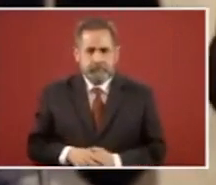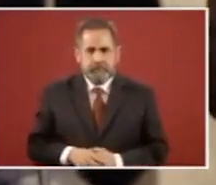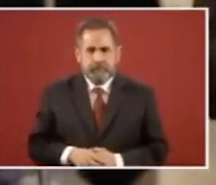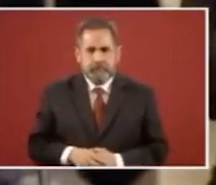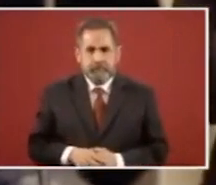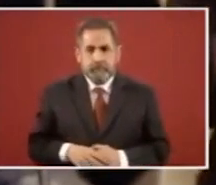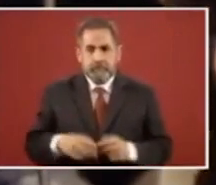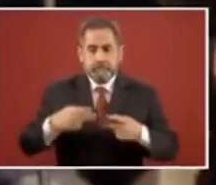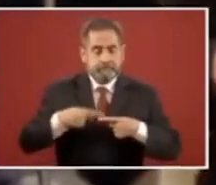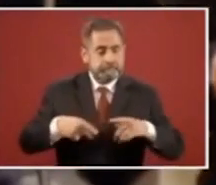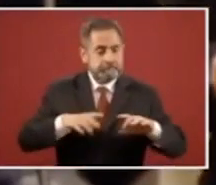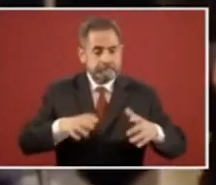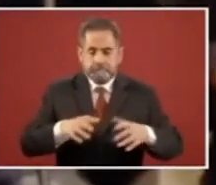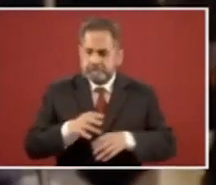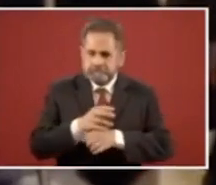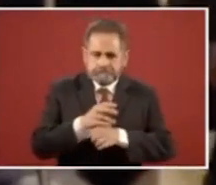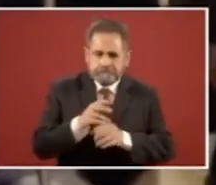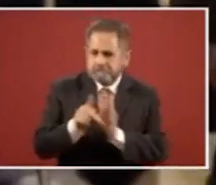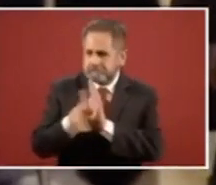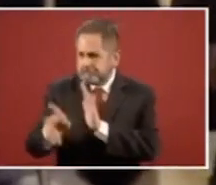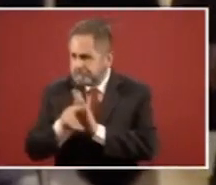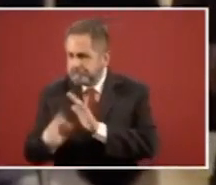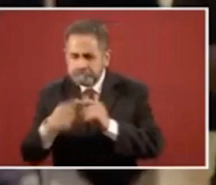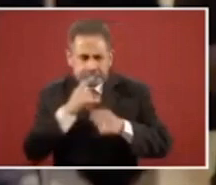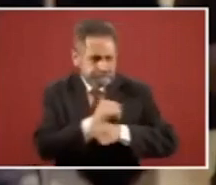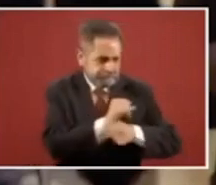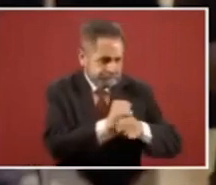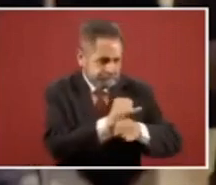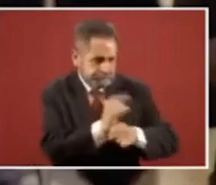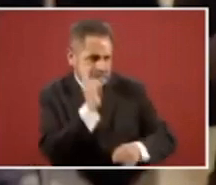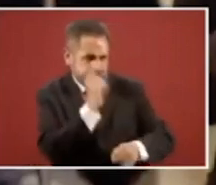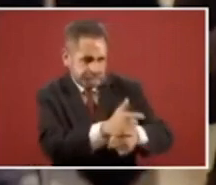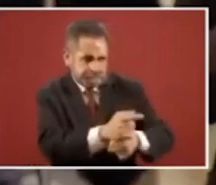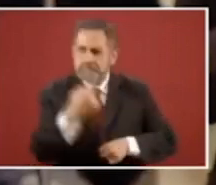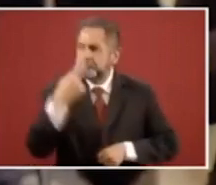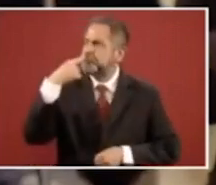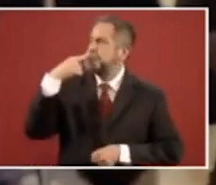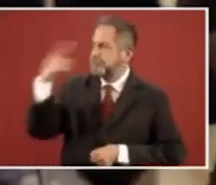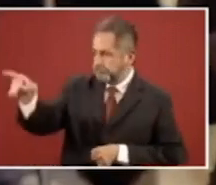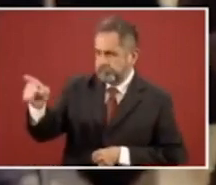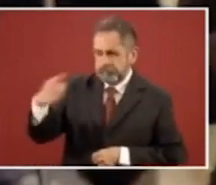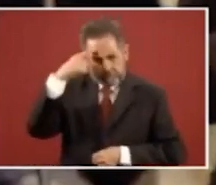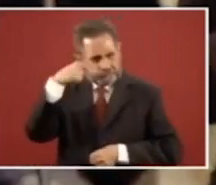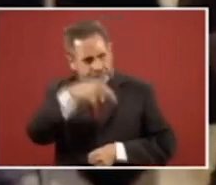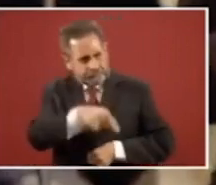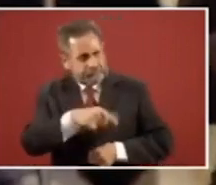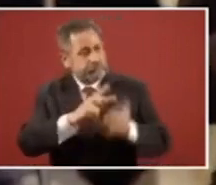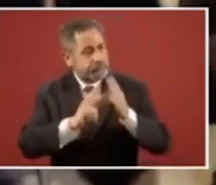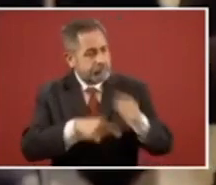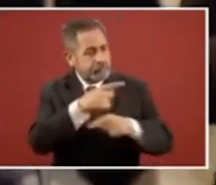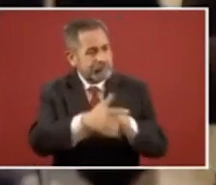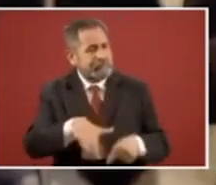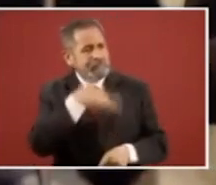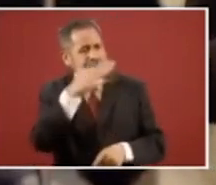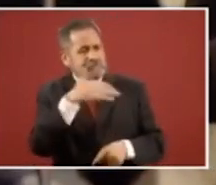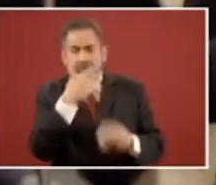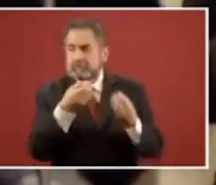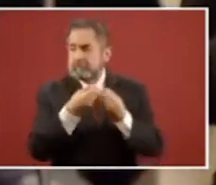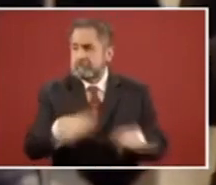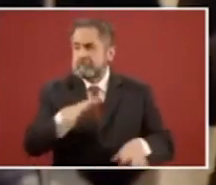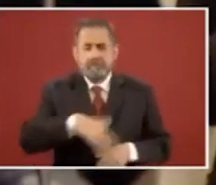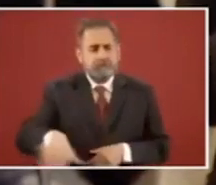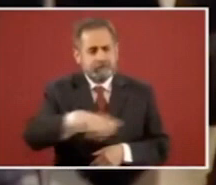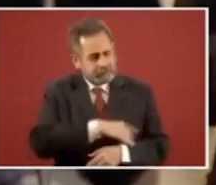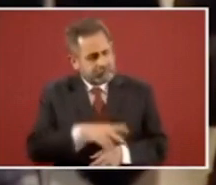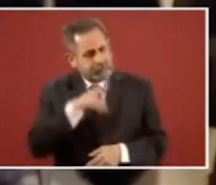El periodismo es investigar, denunciar, pero sobre todo hacer algo para que las cosas no se repitan en perjuicio de los que menos